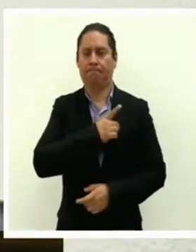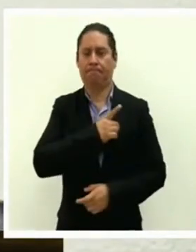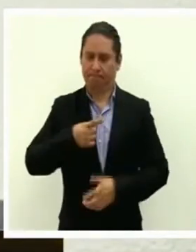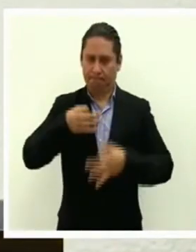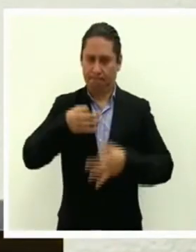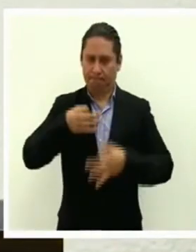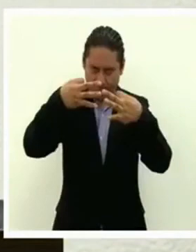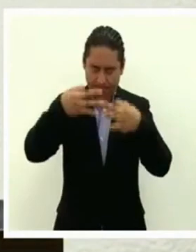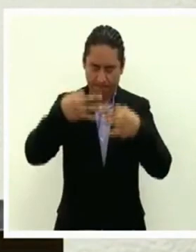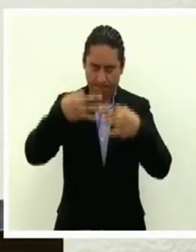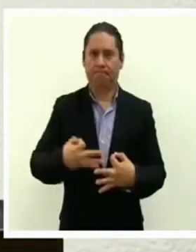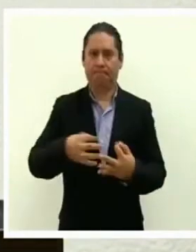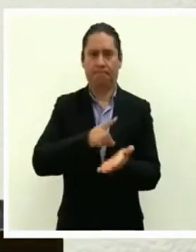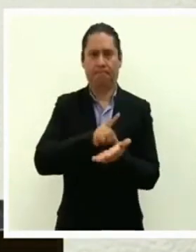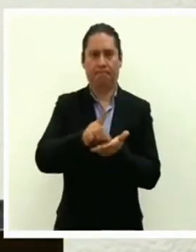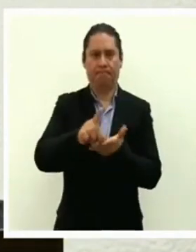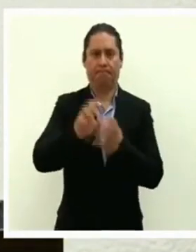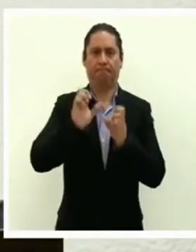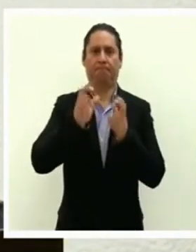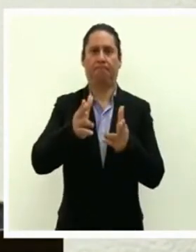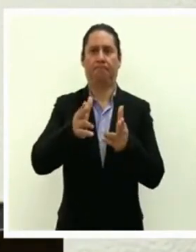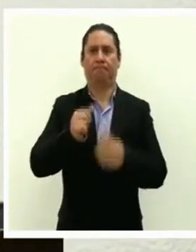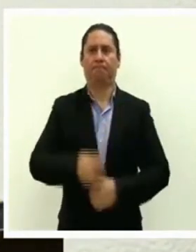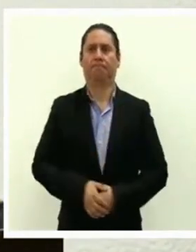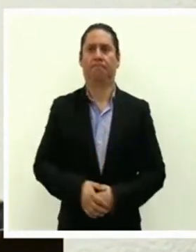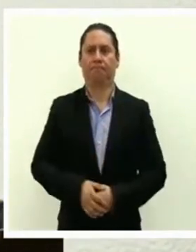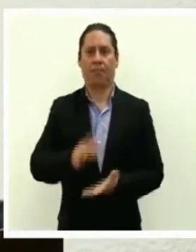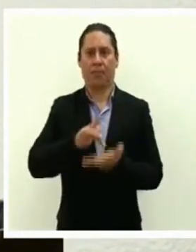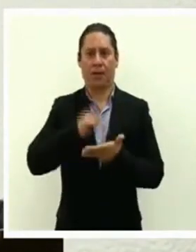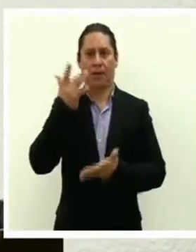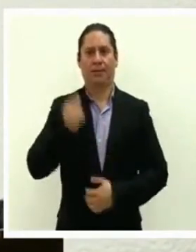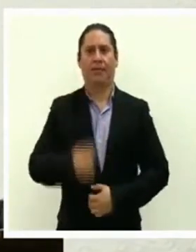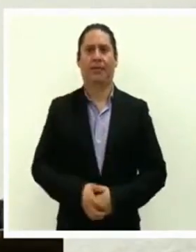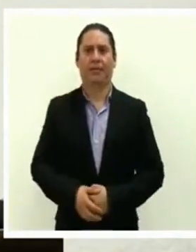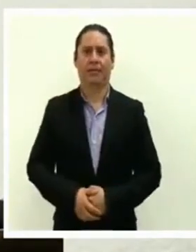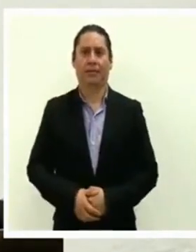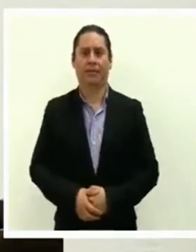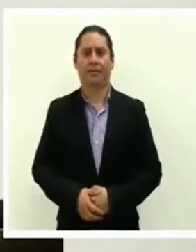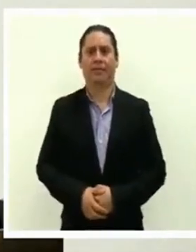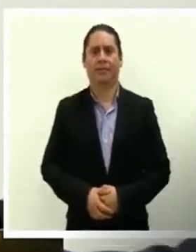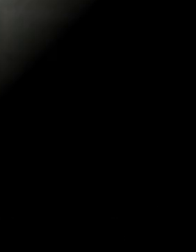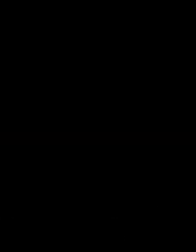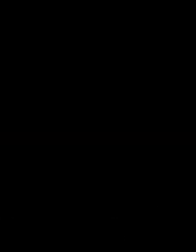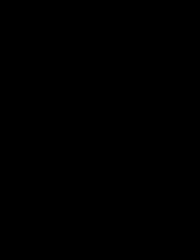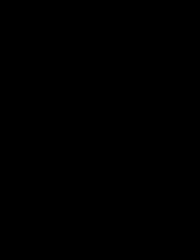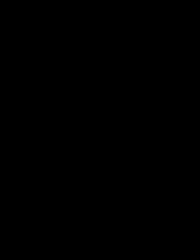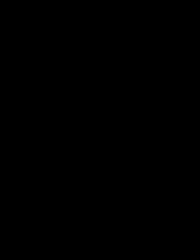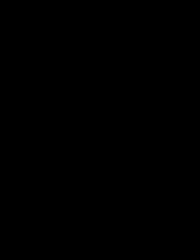garantizar el Estado de Derecho en Chiapas. Es cuanto, diputado presidente. Muchas gracias.